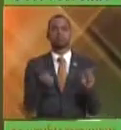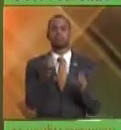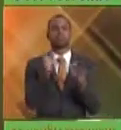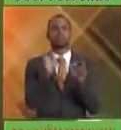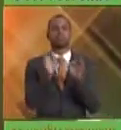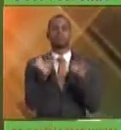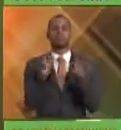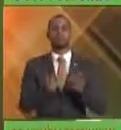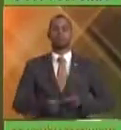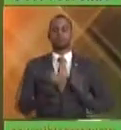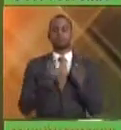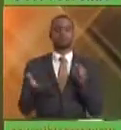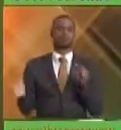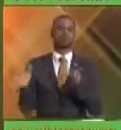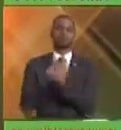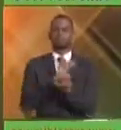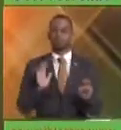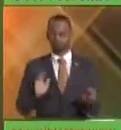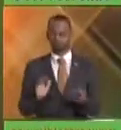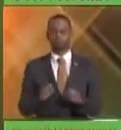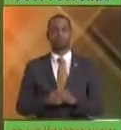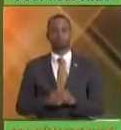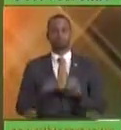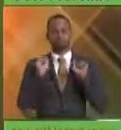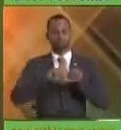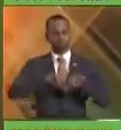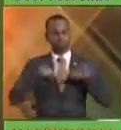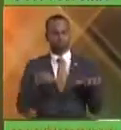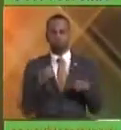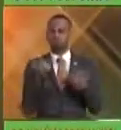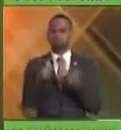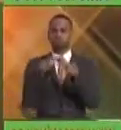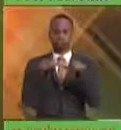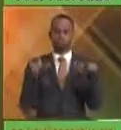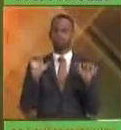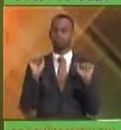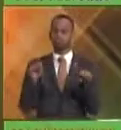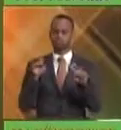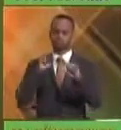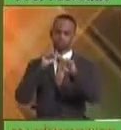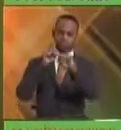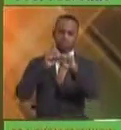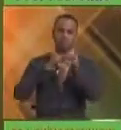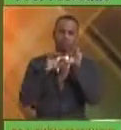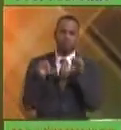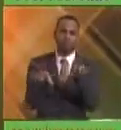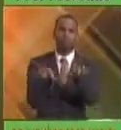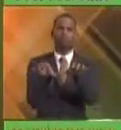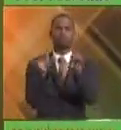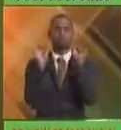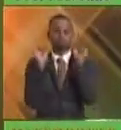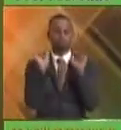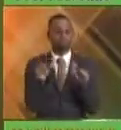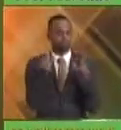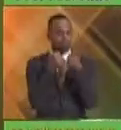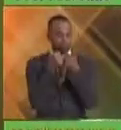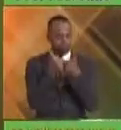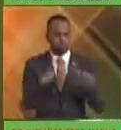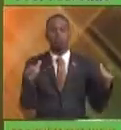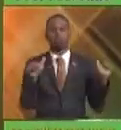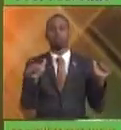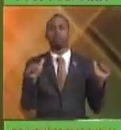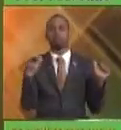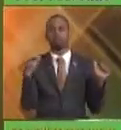frase a una vida plena es decir a poder llegar a donde quiera llegar a donde pueda llegar cualquier ser